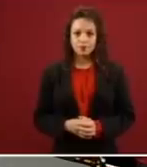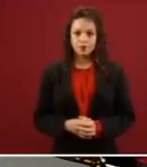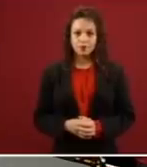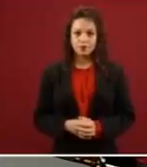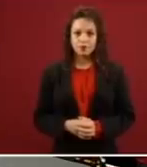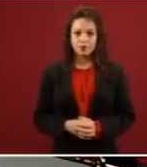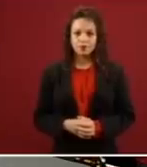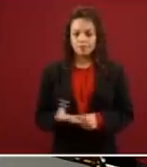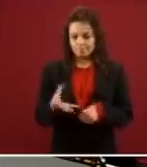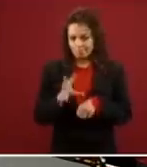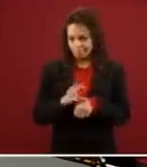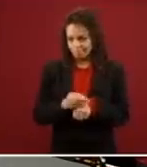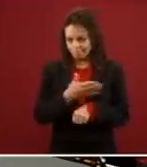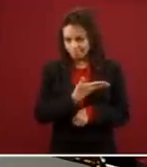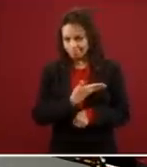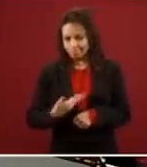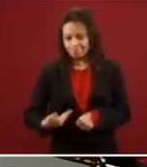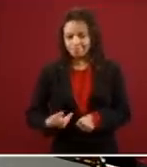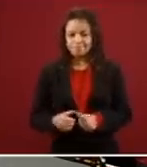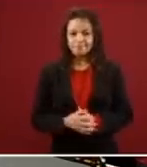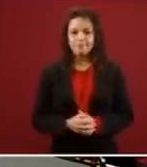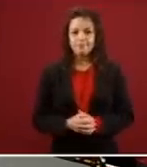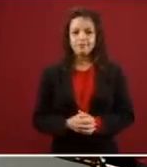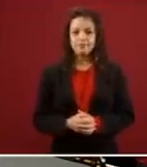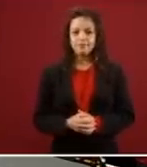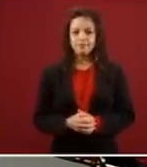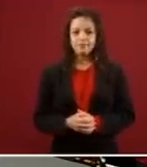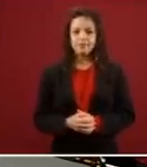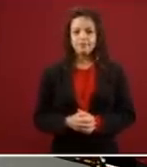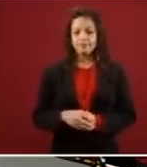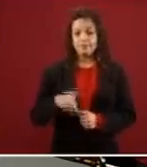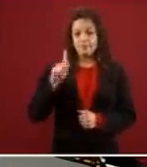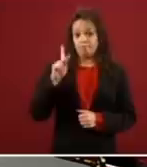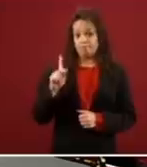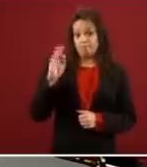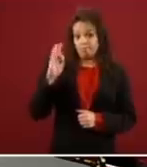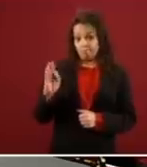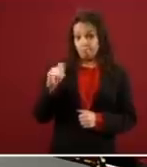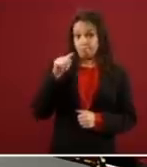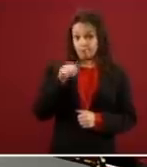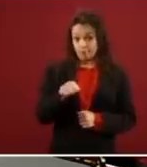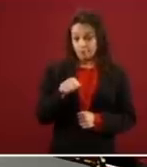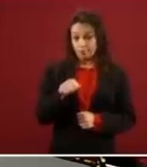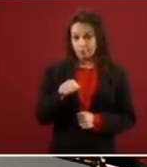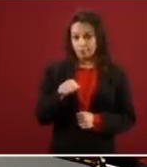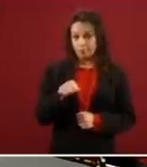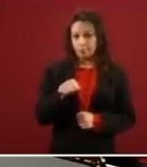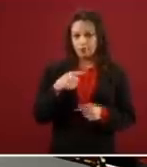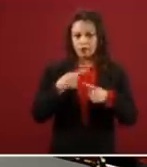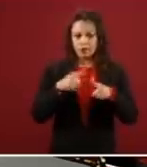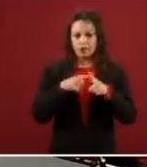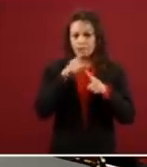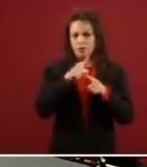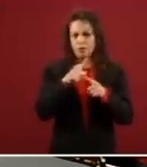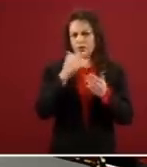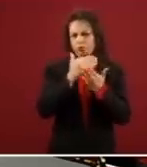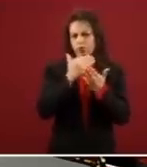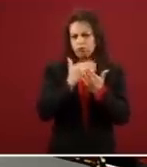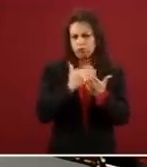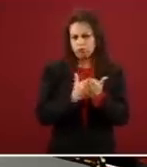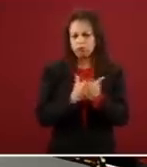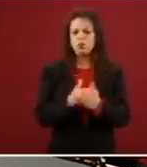Con su permiso, señor presidente. La participación de la Procuraduría Fiscal en este tipo de asuntos será precisamente